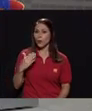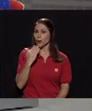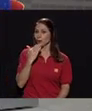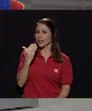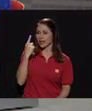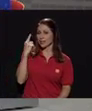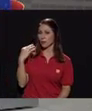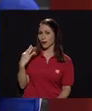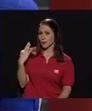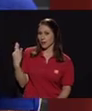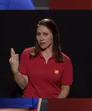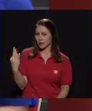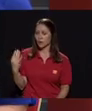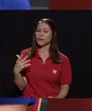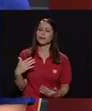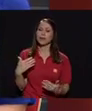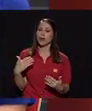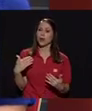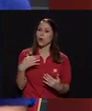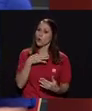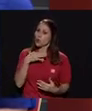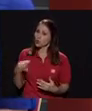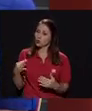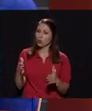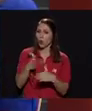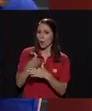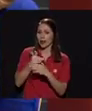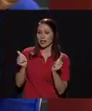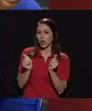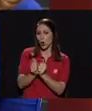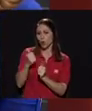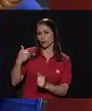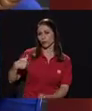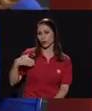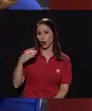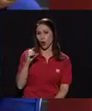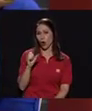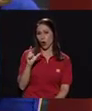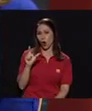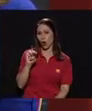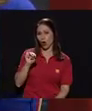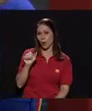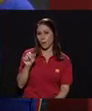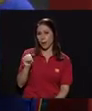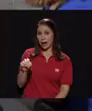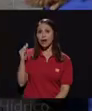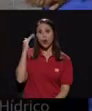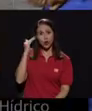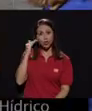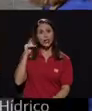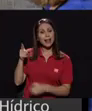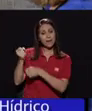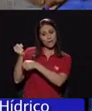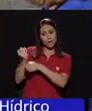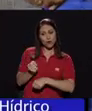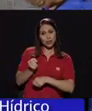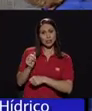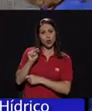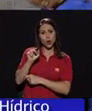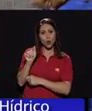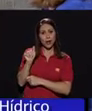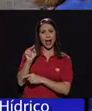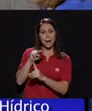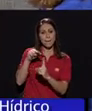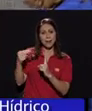por la invitación y un gusto compartir con Olman, conocer también que es fundador de Una Mirada. Eso me parece... Rector